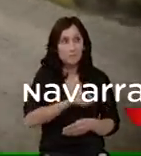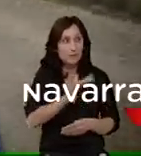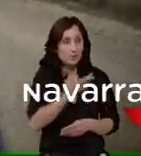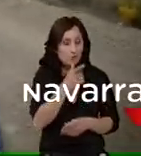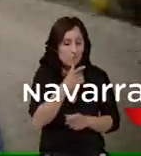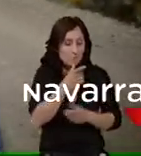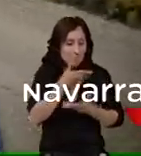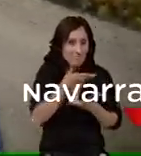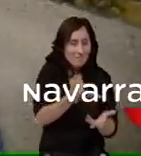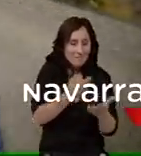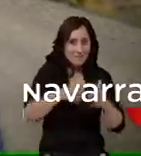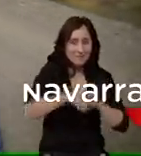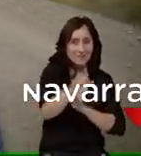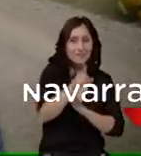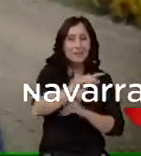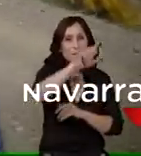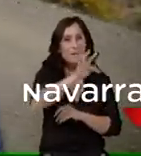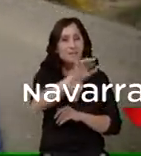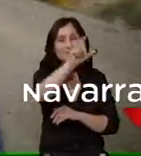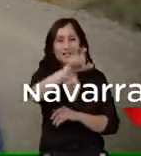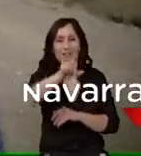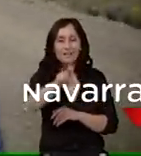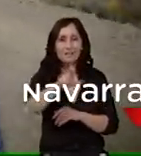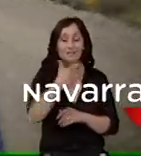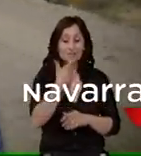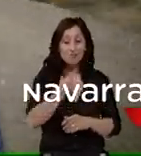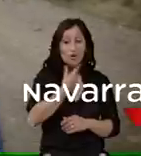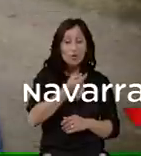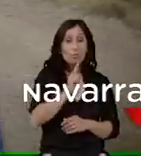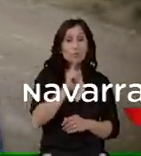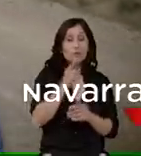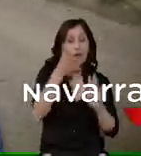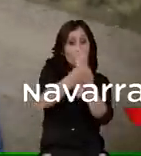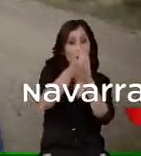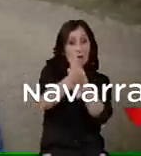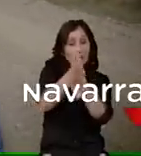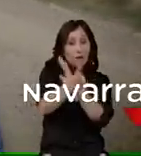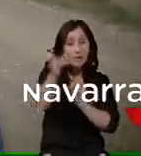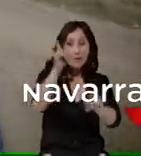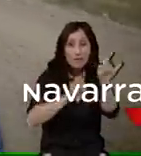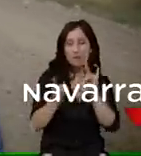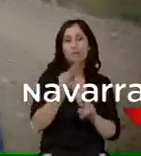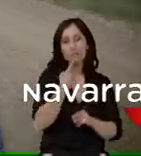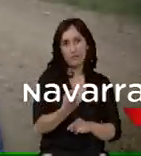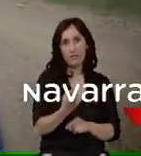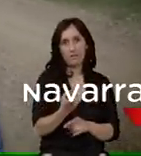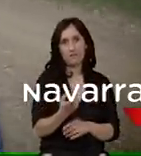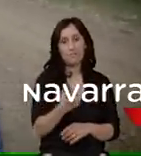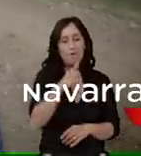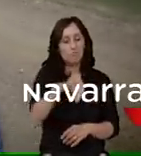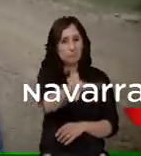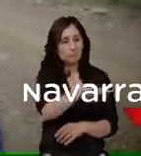entrega y sería muy difícil de convencer al cliente o al visitante que lo que le estás enseñando pues tiene esa belleza.